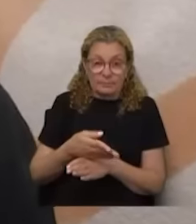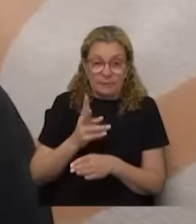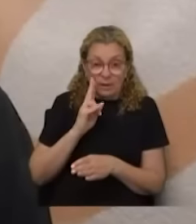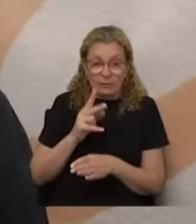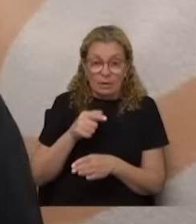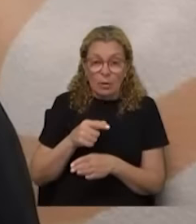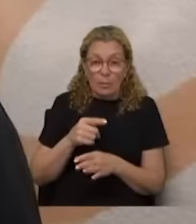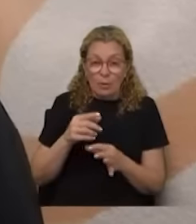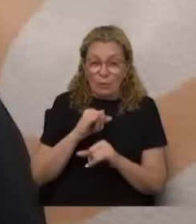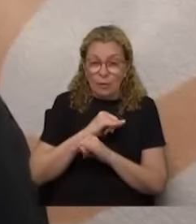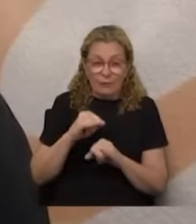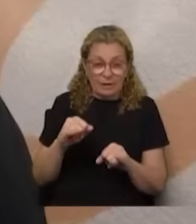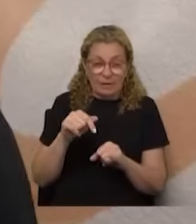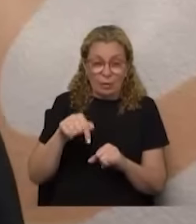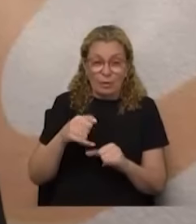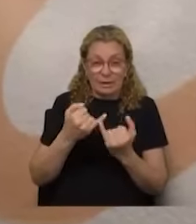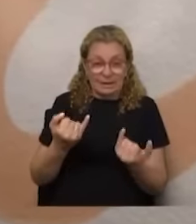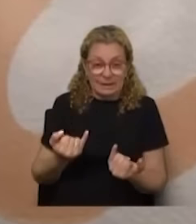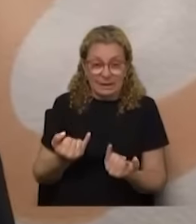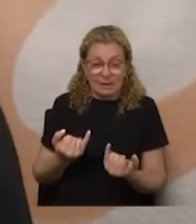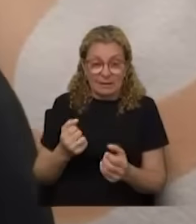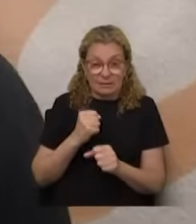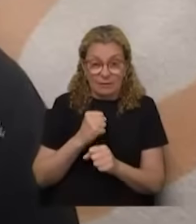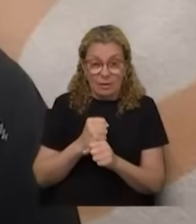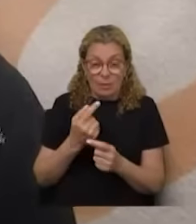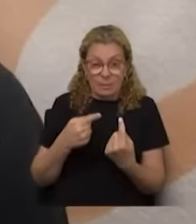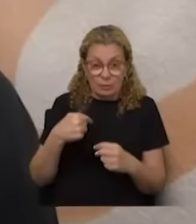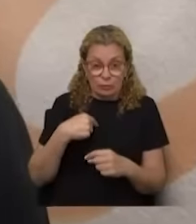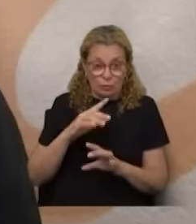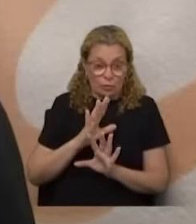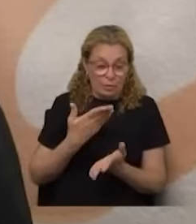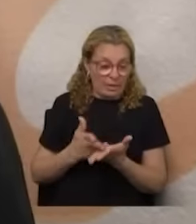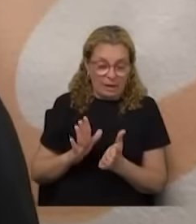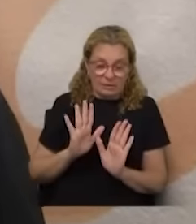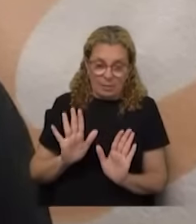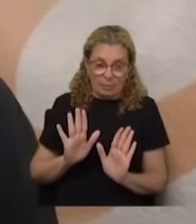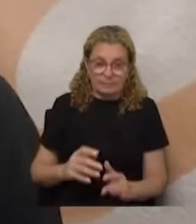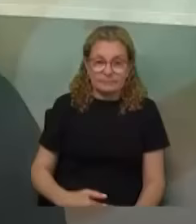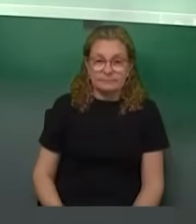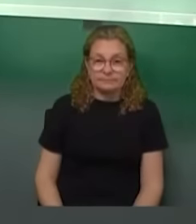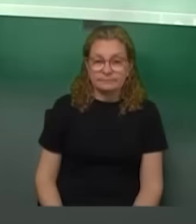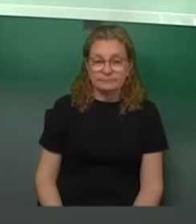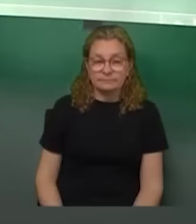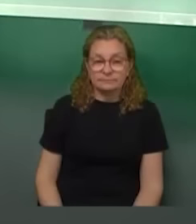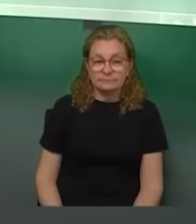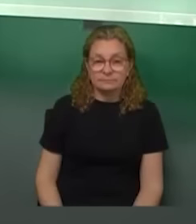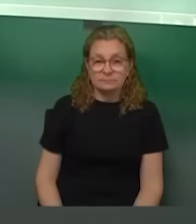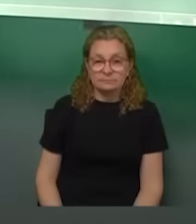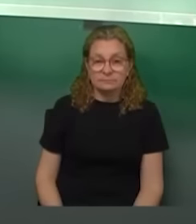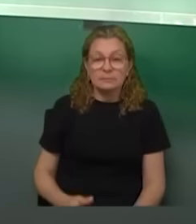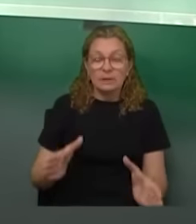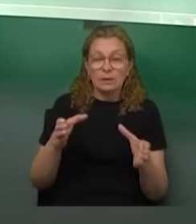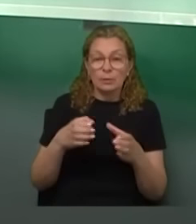Cómo cómo ha finalizado el día de hoy este la intervención pero por parte nuestra ya descartamos por completo y el